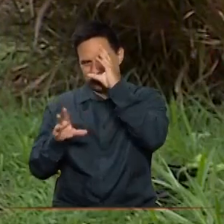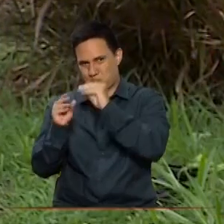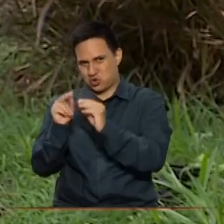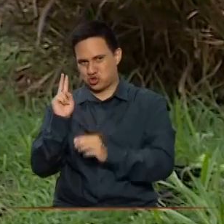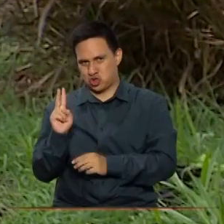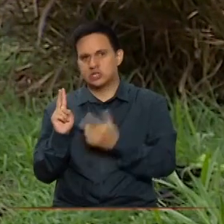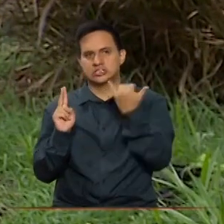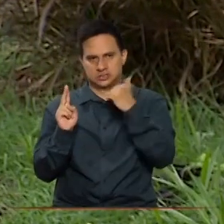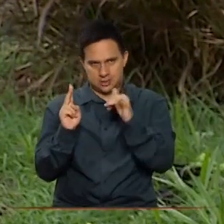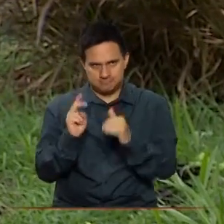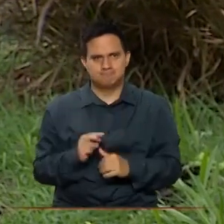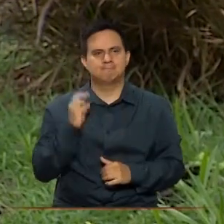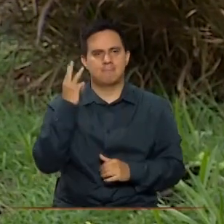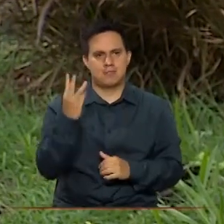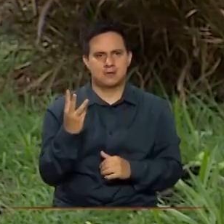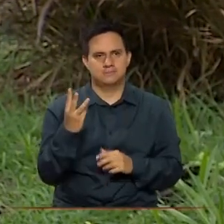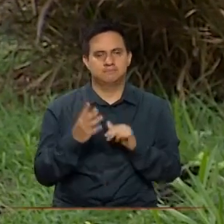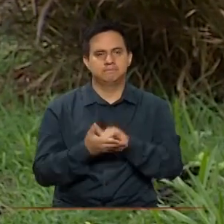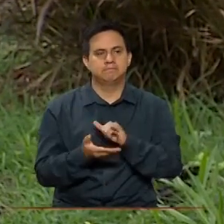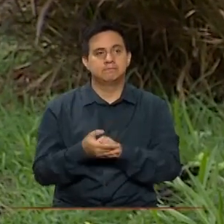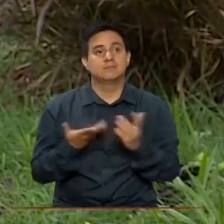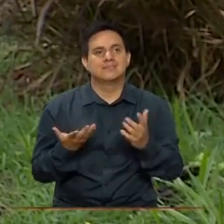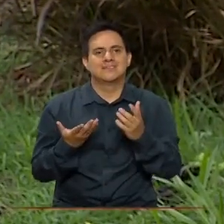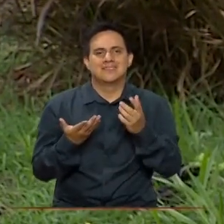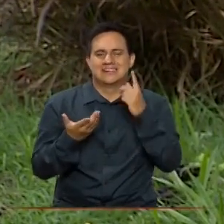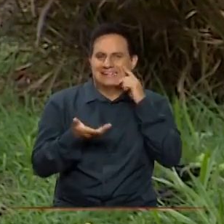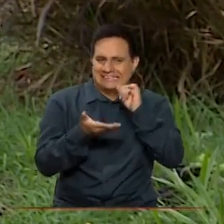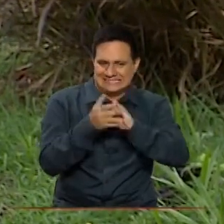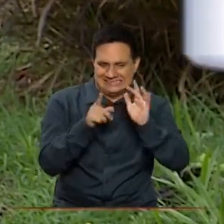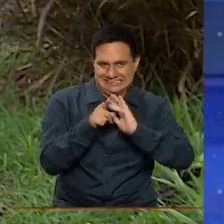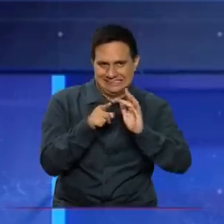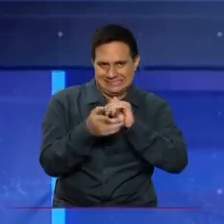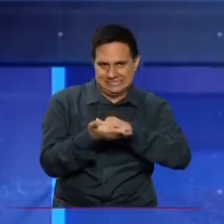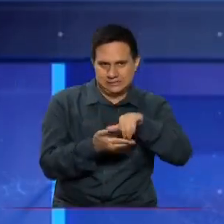de asesoramiento científico y el órgano de implementación.